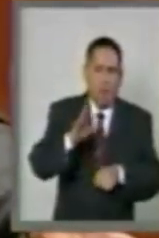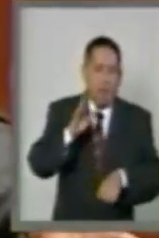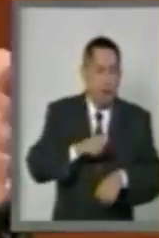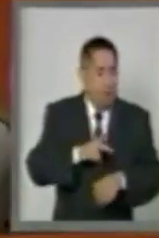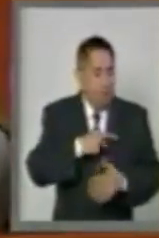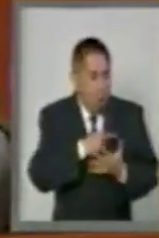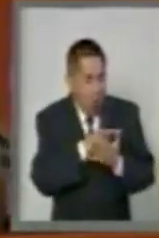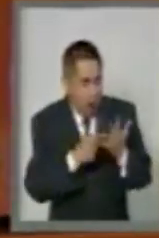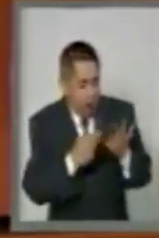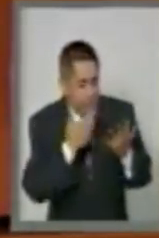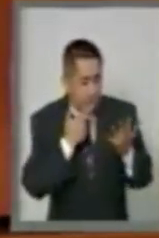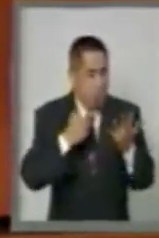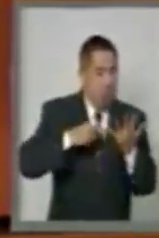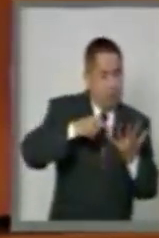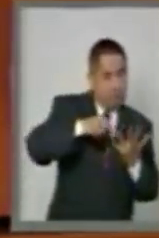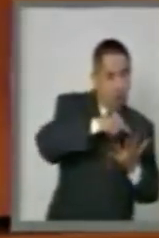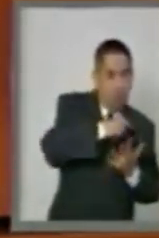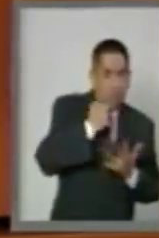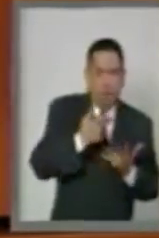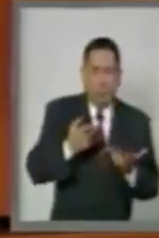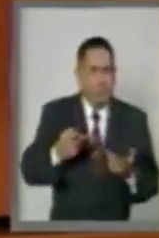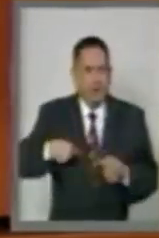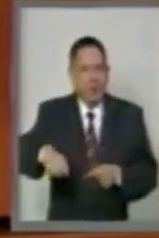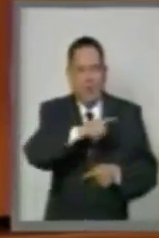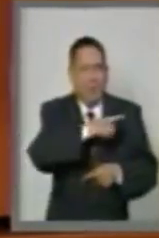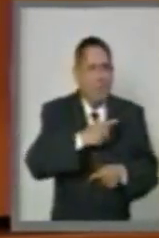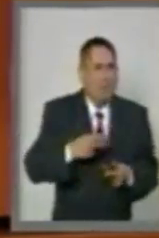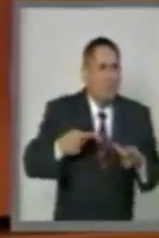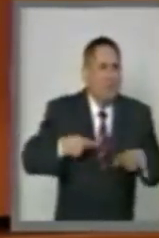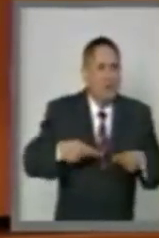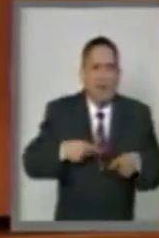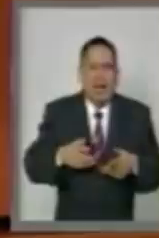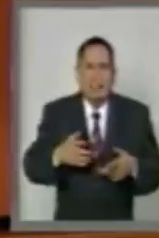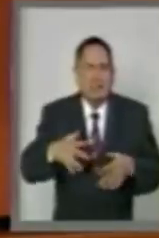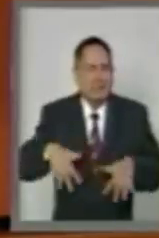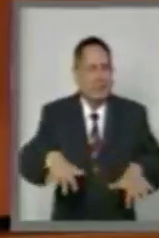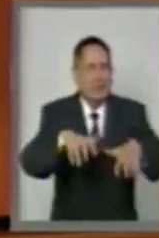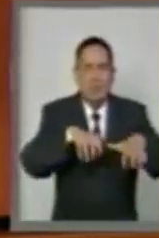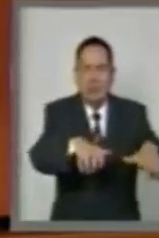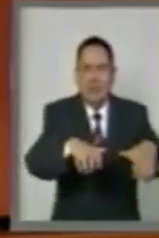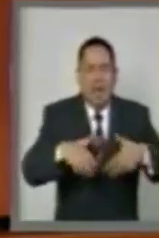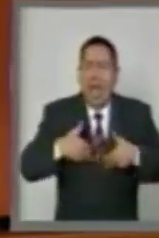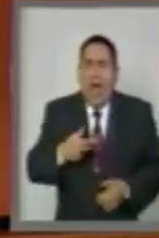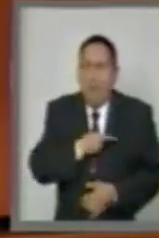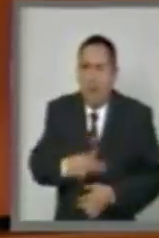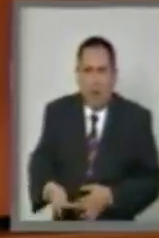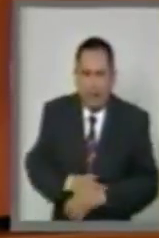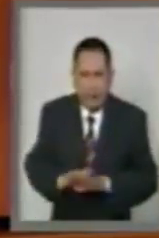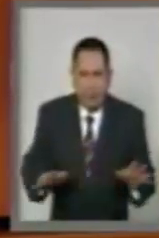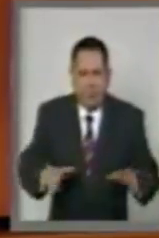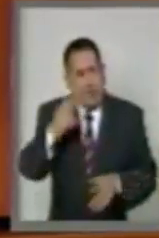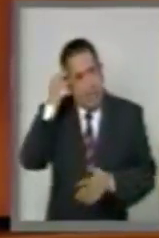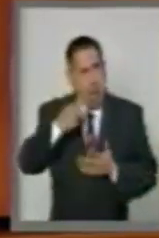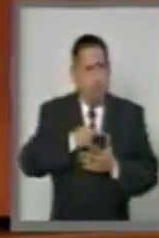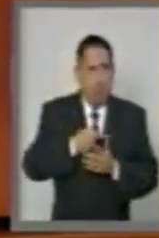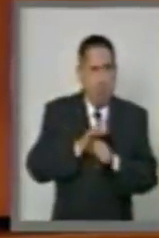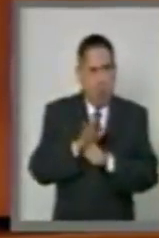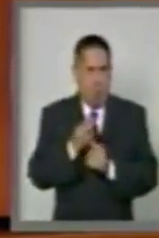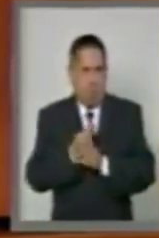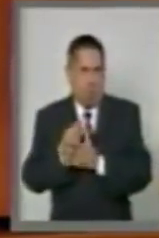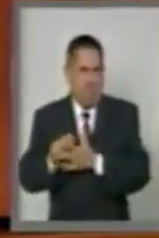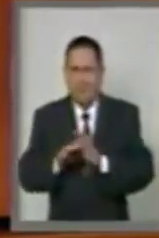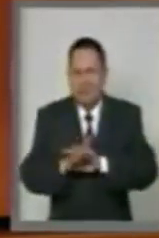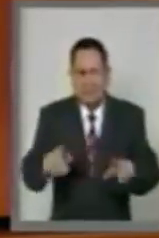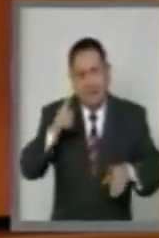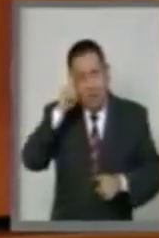mejorado, si esta o la otra. Pero el pueblo no entiende de eso, el pueblo está en pobreza, el pueblo está pobre y no tiene ninguna esperanza,